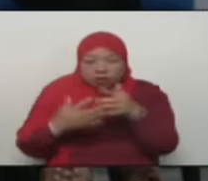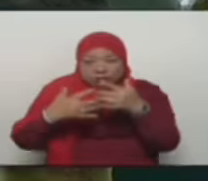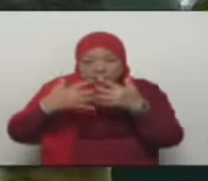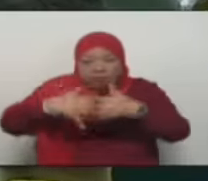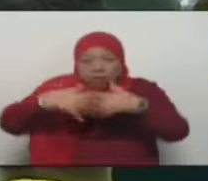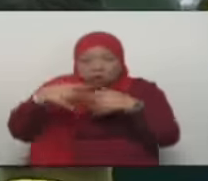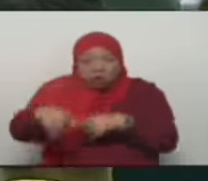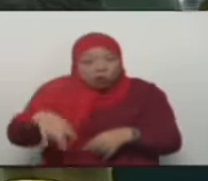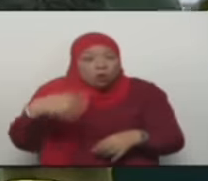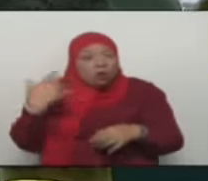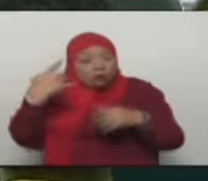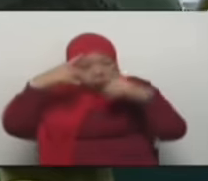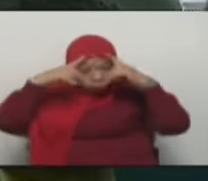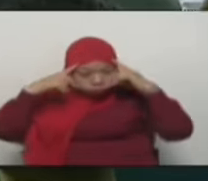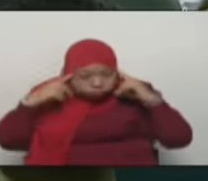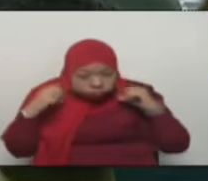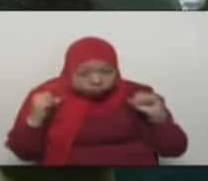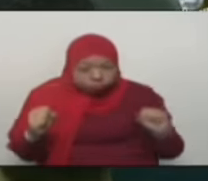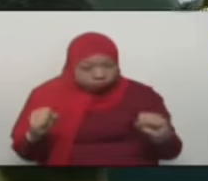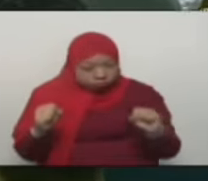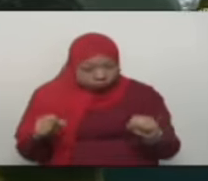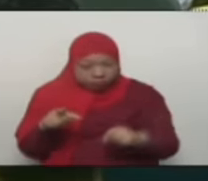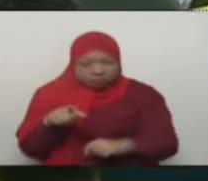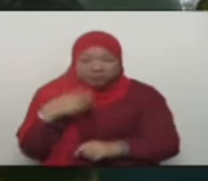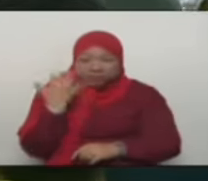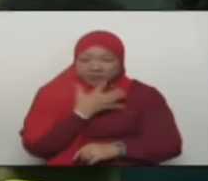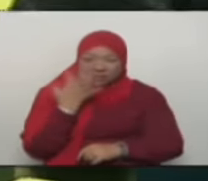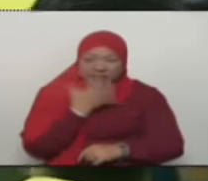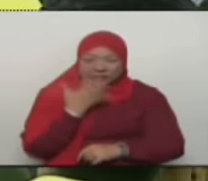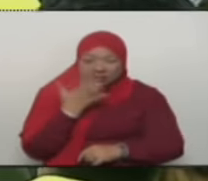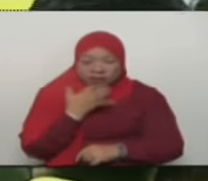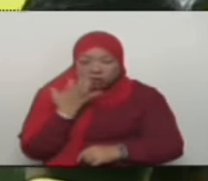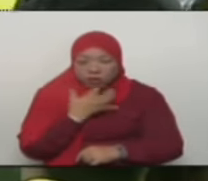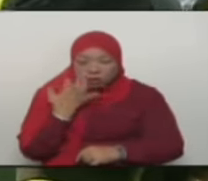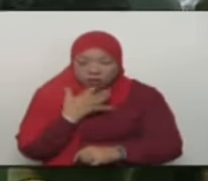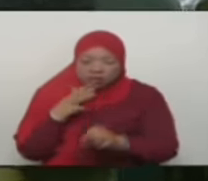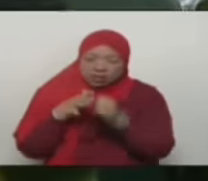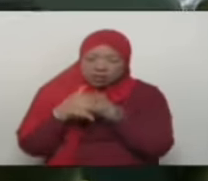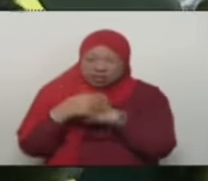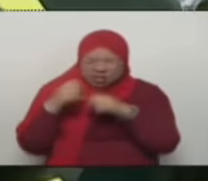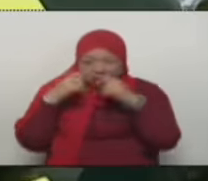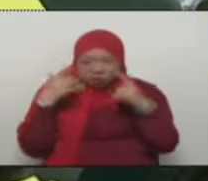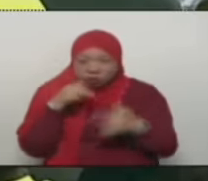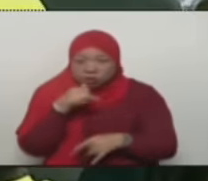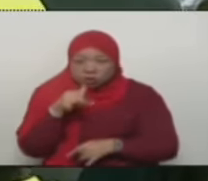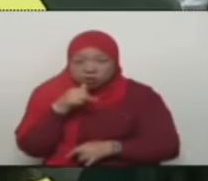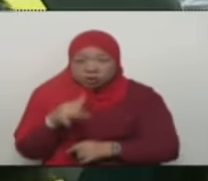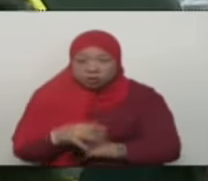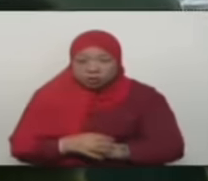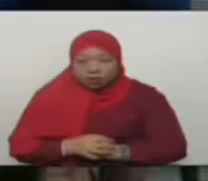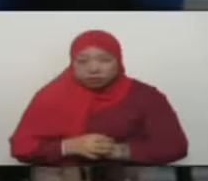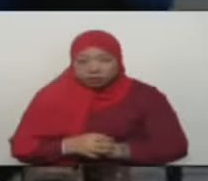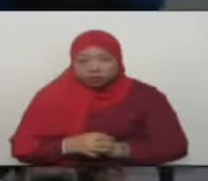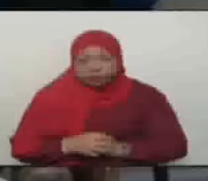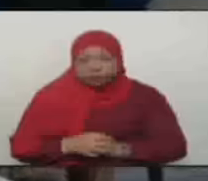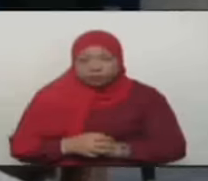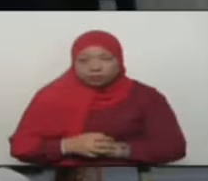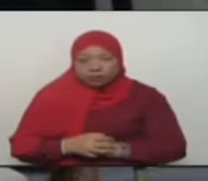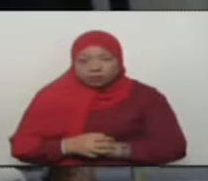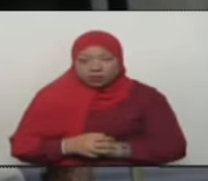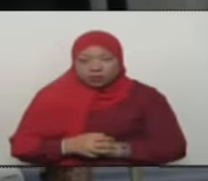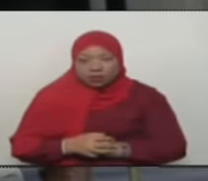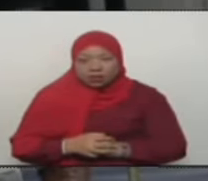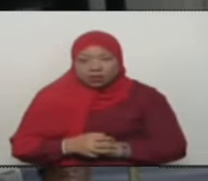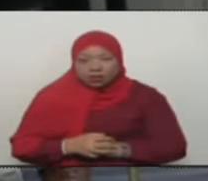grandísimo. Bien amplio. Oye, lo que le tengo es el lóbulo frontal mío llega como hasta el lóbulo occipital, que está aquí.